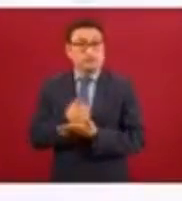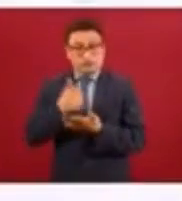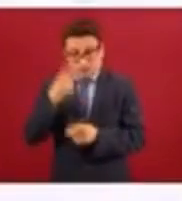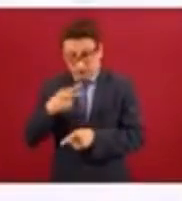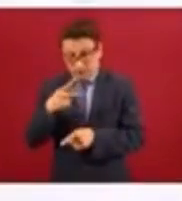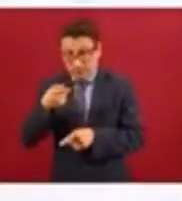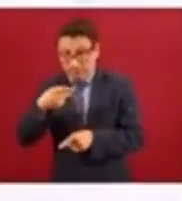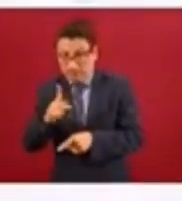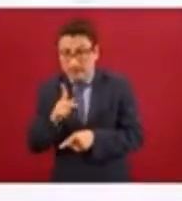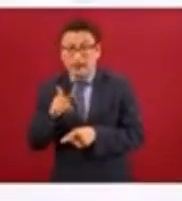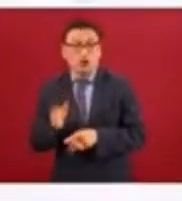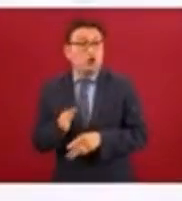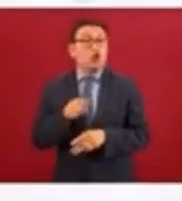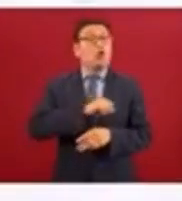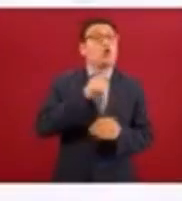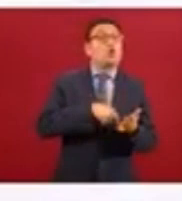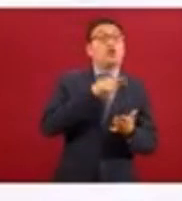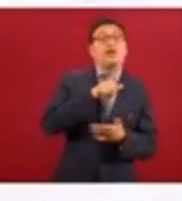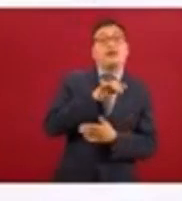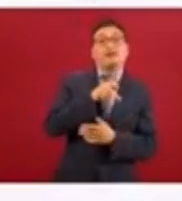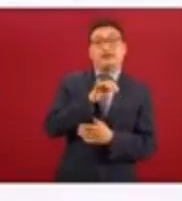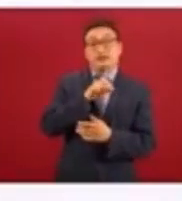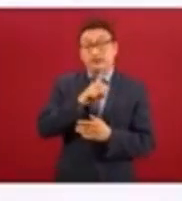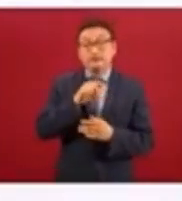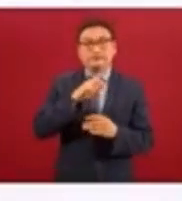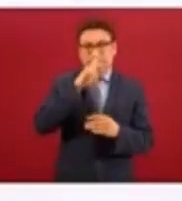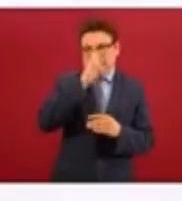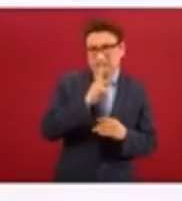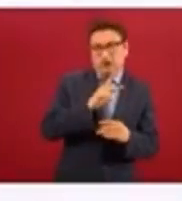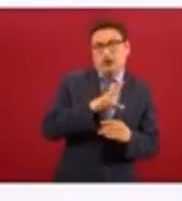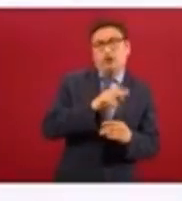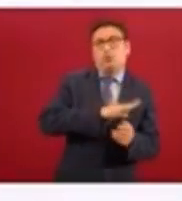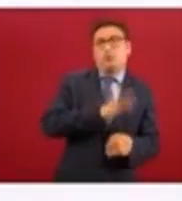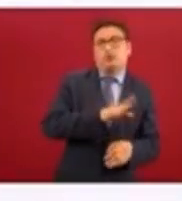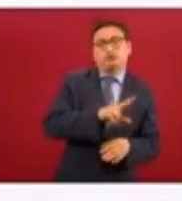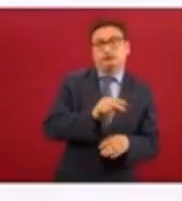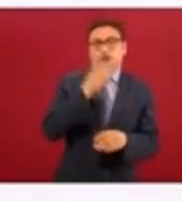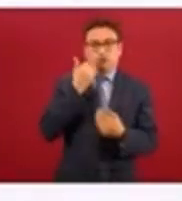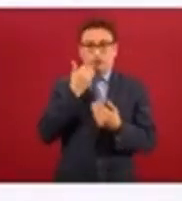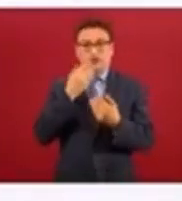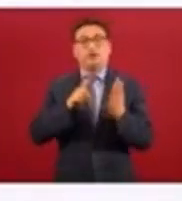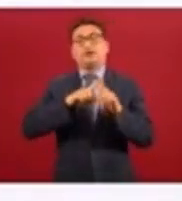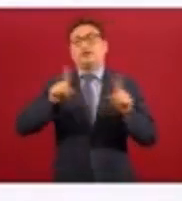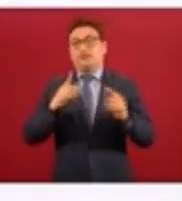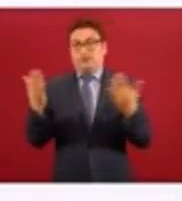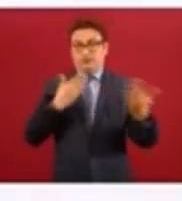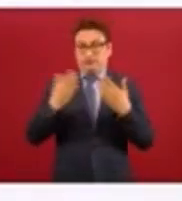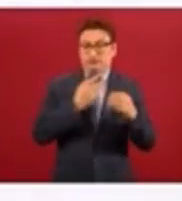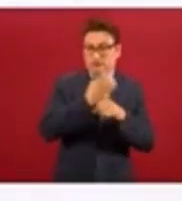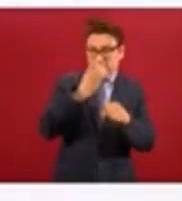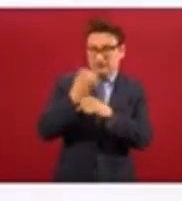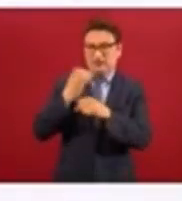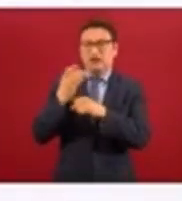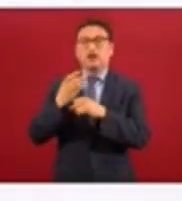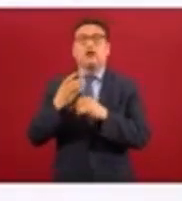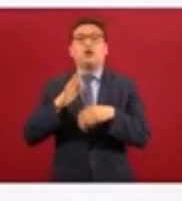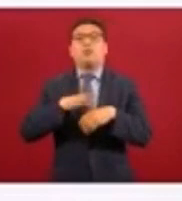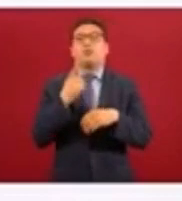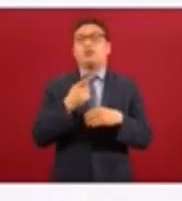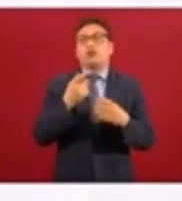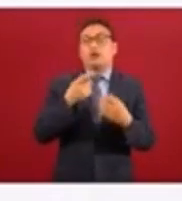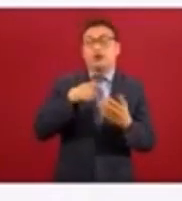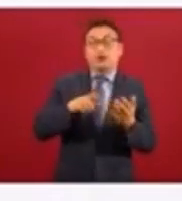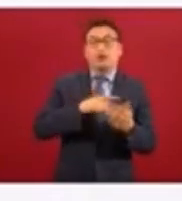letalidad. En cambio, algunos otros estados que están enunciados aquí sí encuentran las mayores letalidades, a pesar de que el